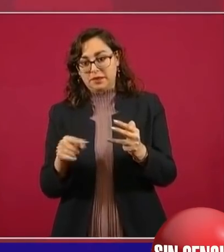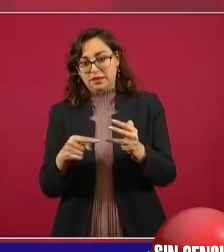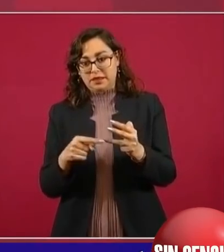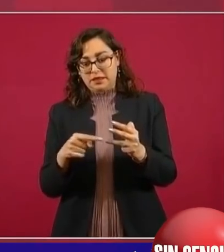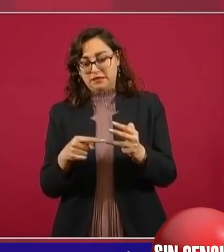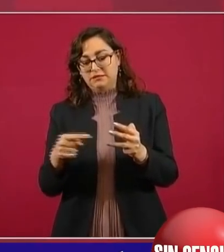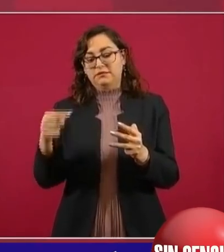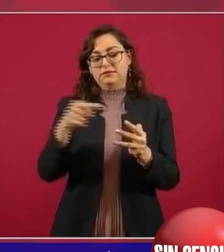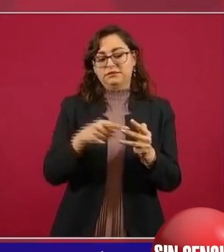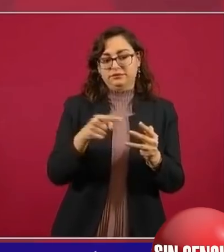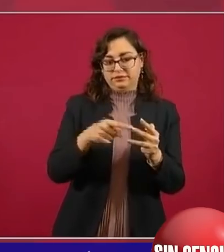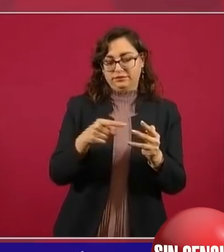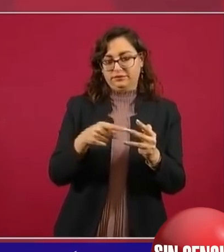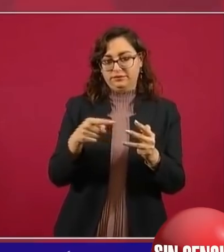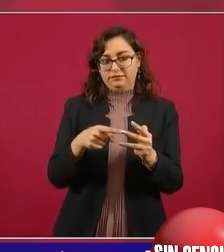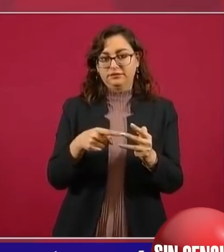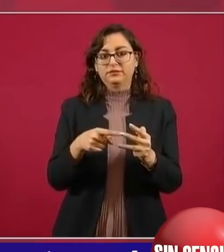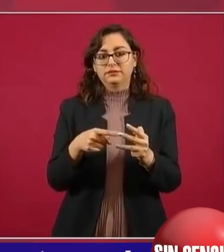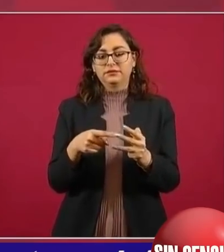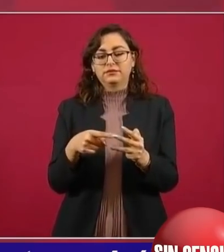Luego,